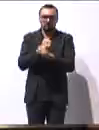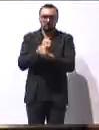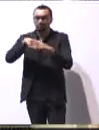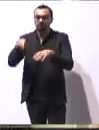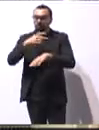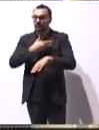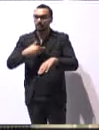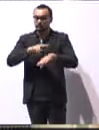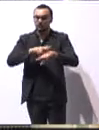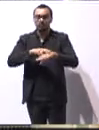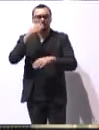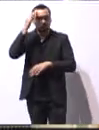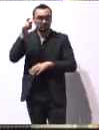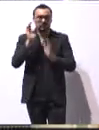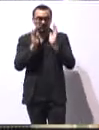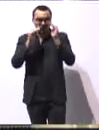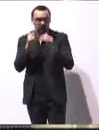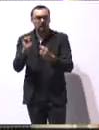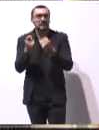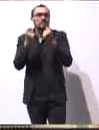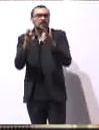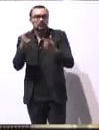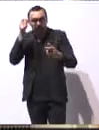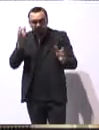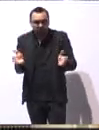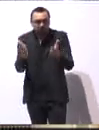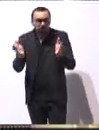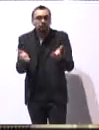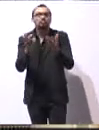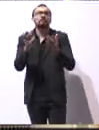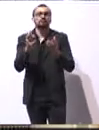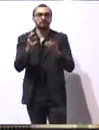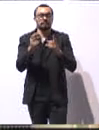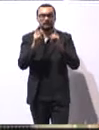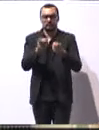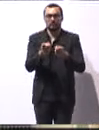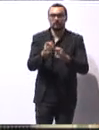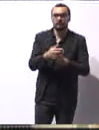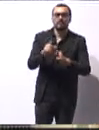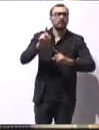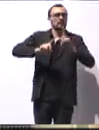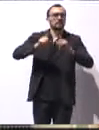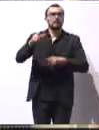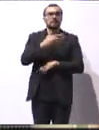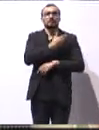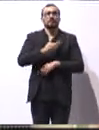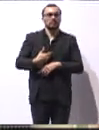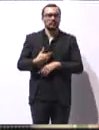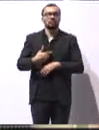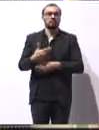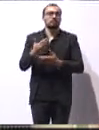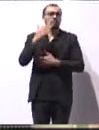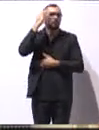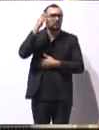régimen de Maquina. Porque el sector privado le da ese empuje y los recursos que a veces el Estado,